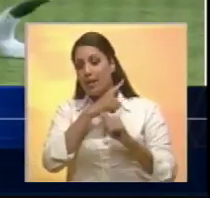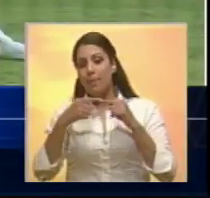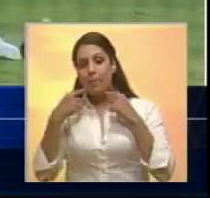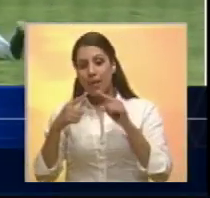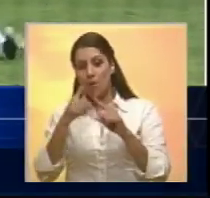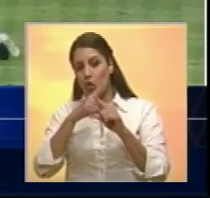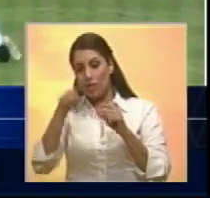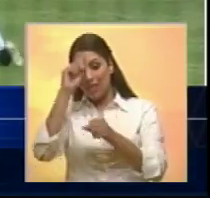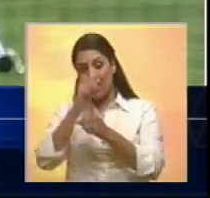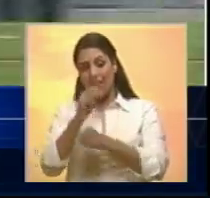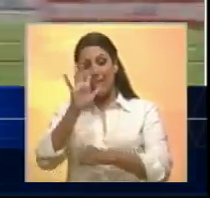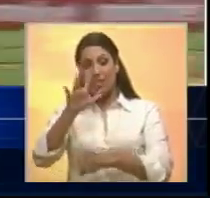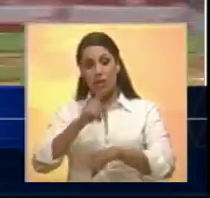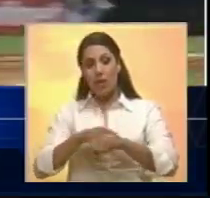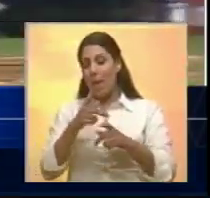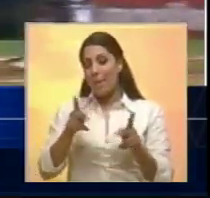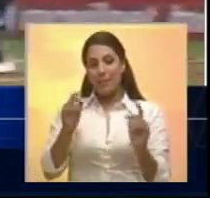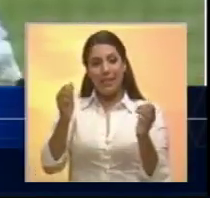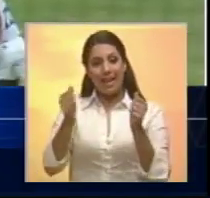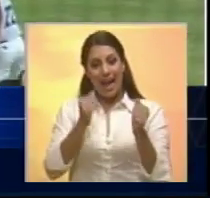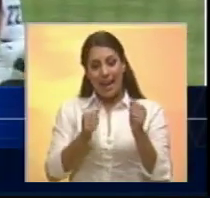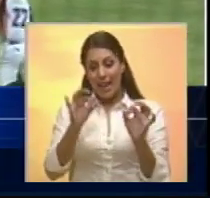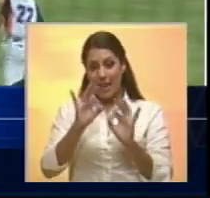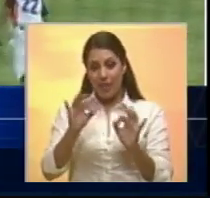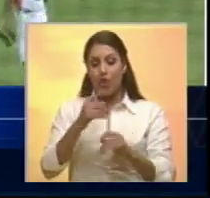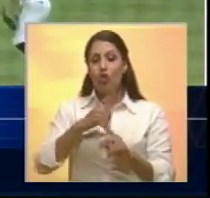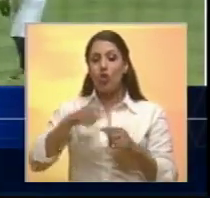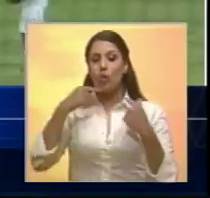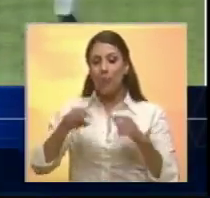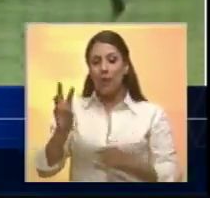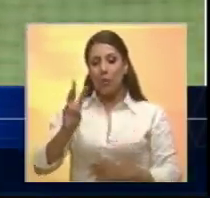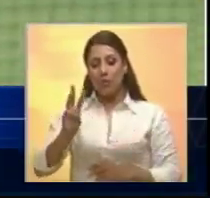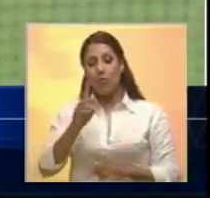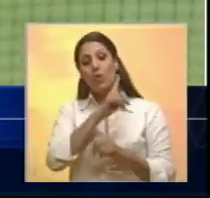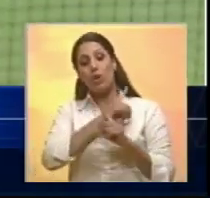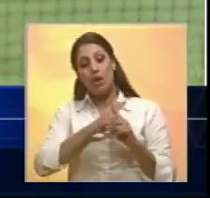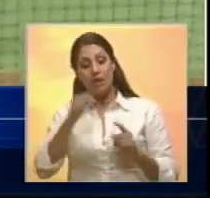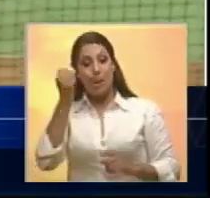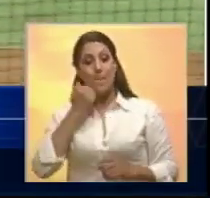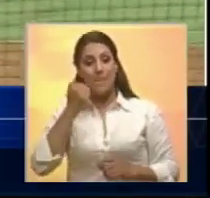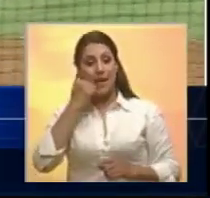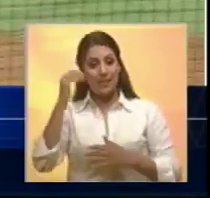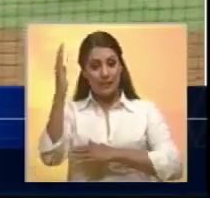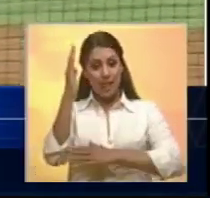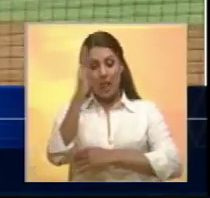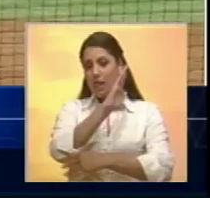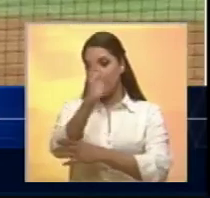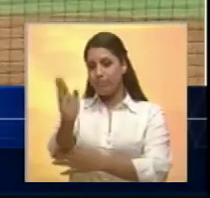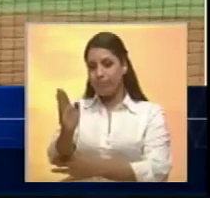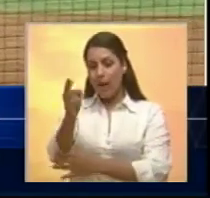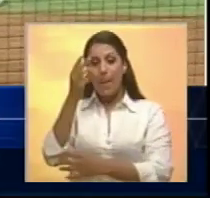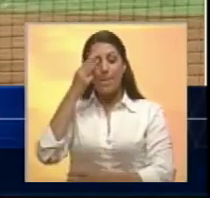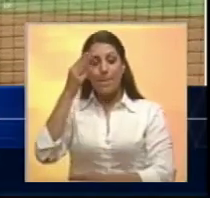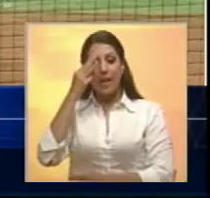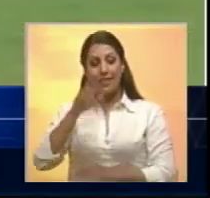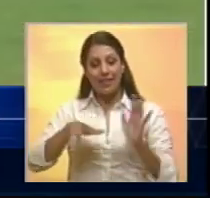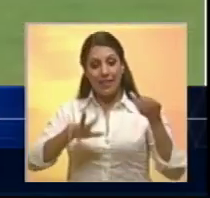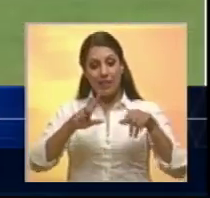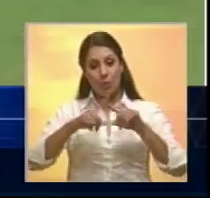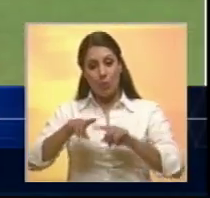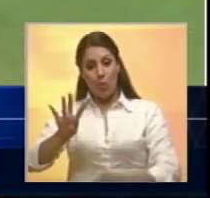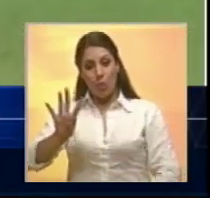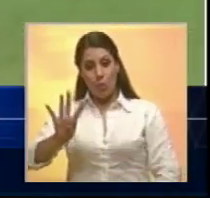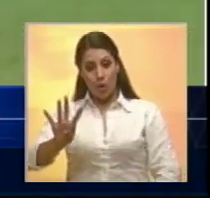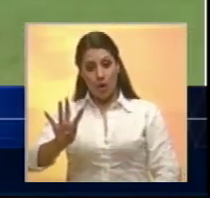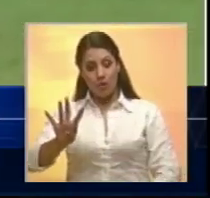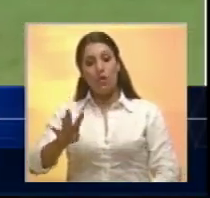tras labor de 5 innings donde no permitió carreras y perdió Wilfredo Boscan. En Valencia, Cardenales de Lara aplastó a Navegantes del Magallanes 13 carreras por